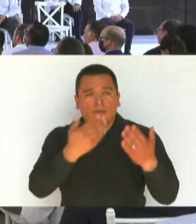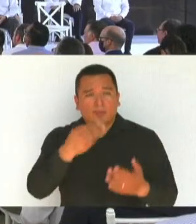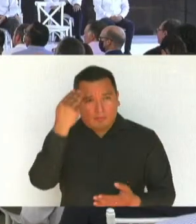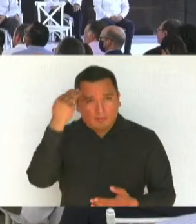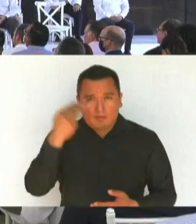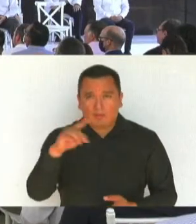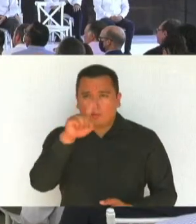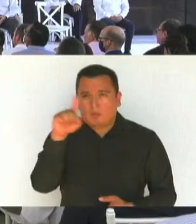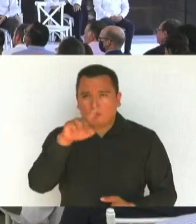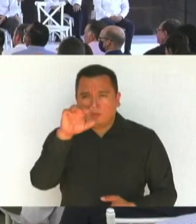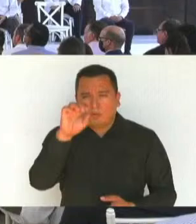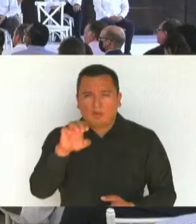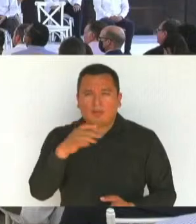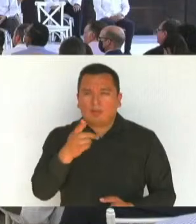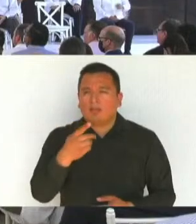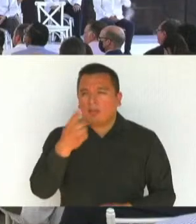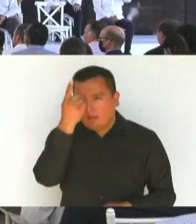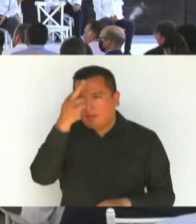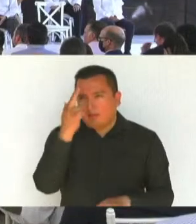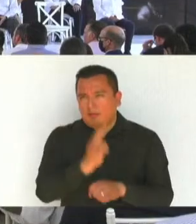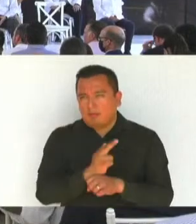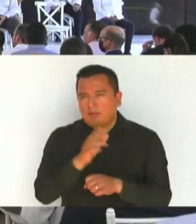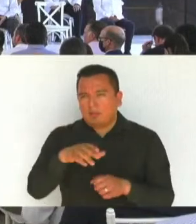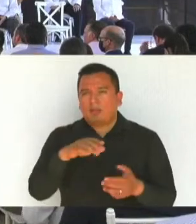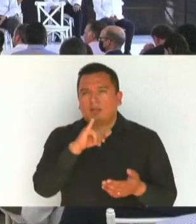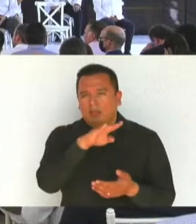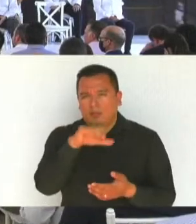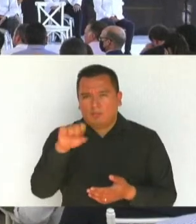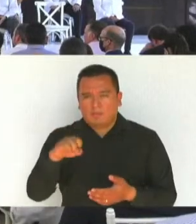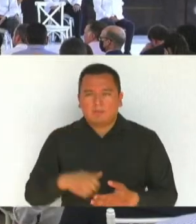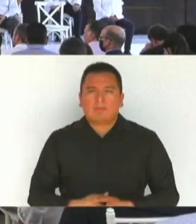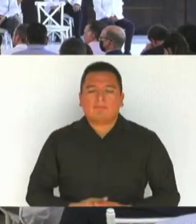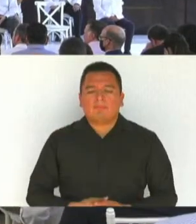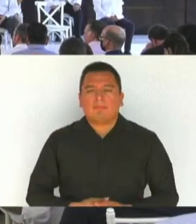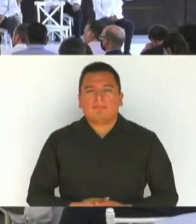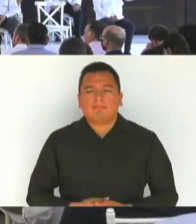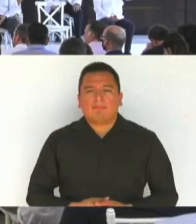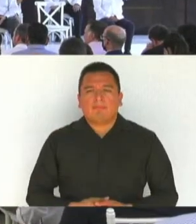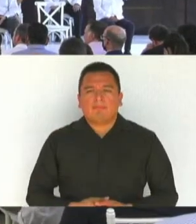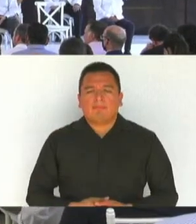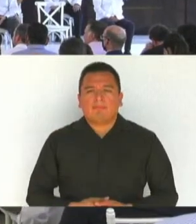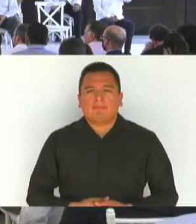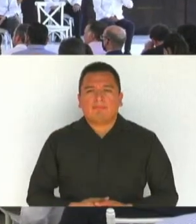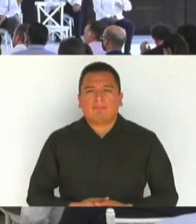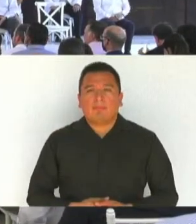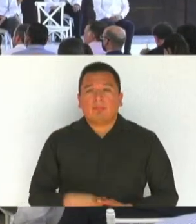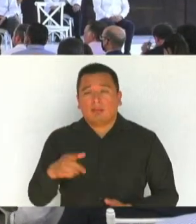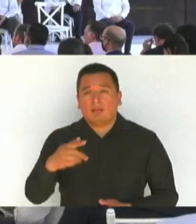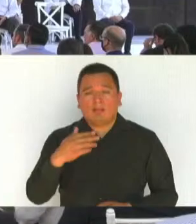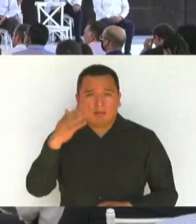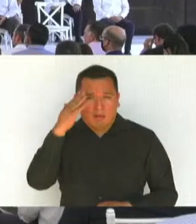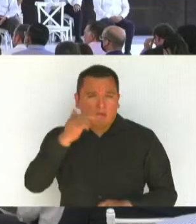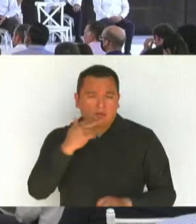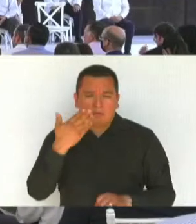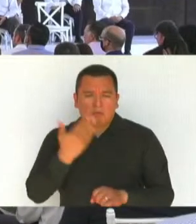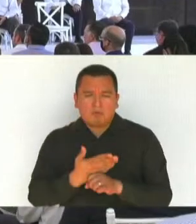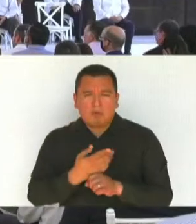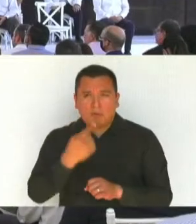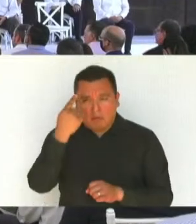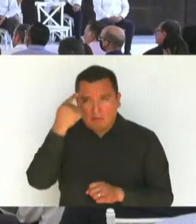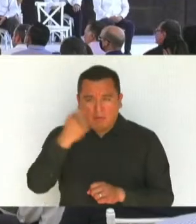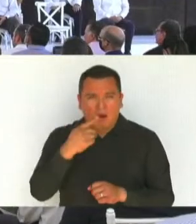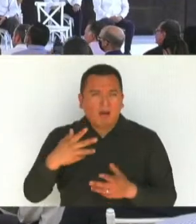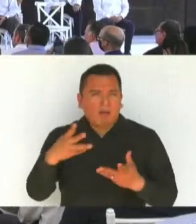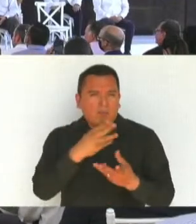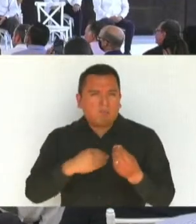Aburto, director general del Instituto Mexicano del Seguro Social, por supuesto, a quien encabeza los trabajos de la Secretaría de